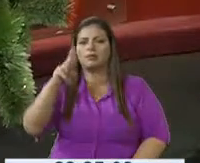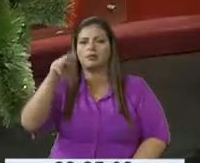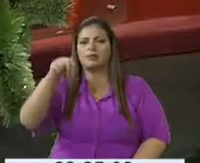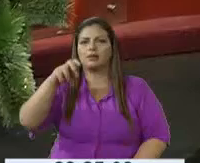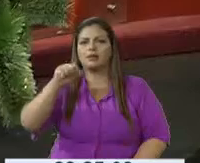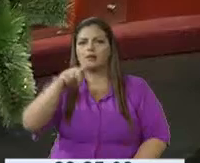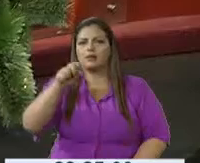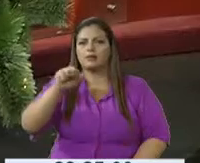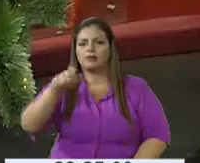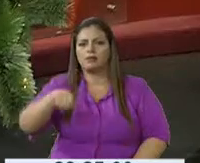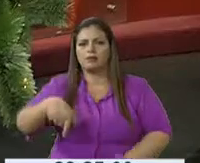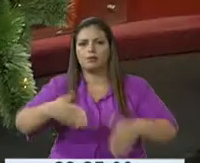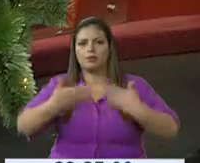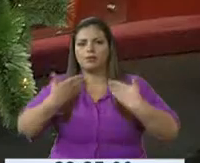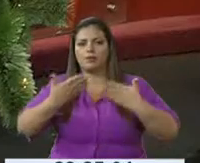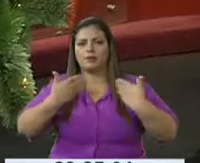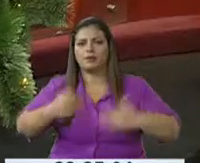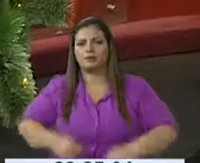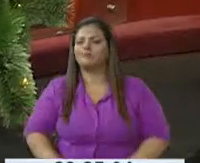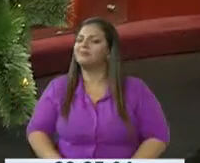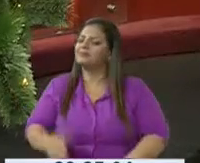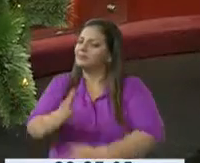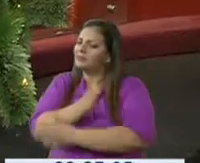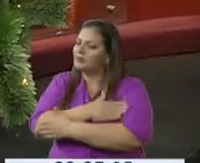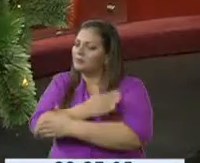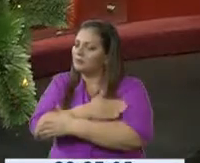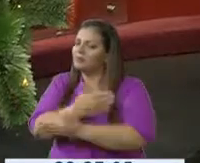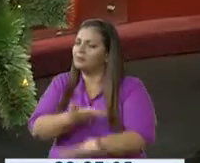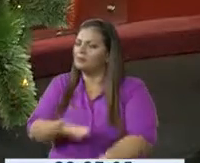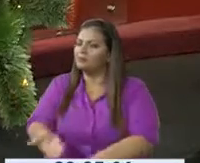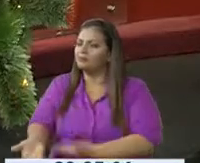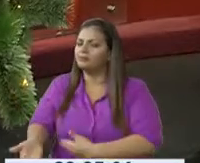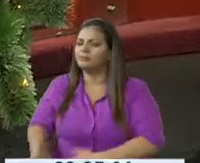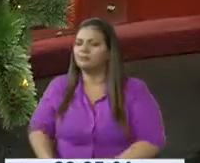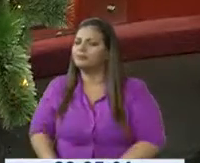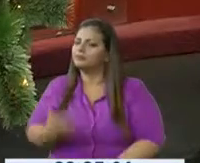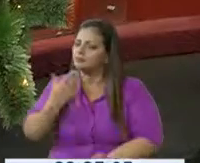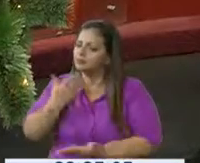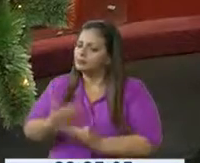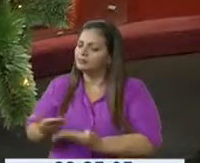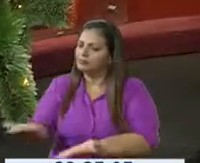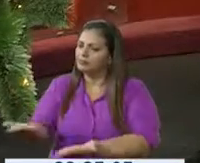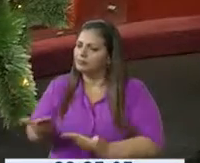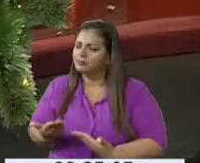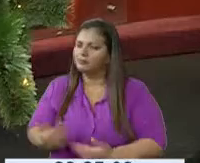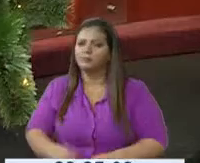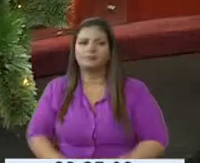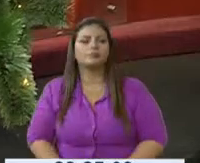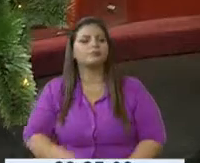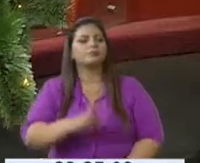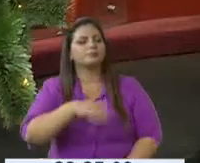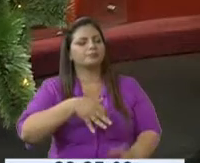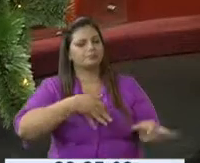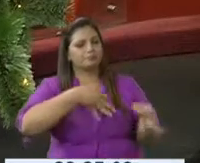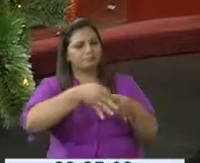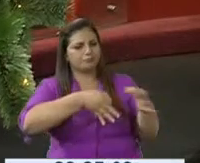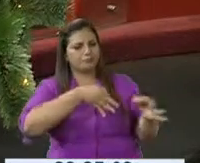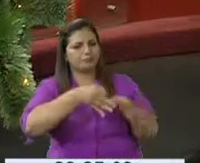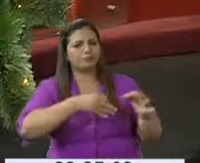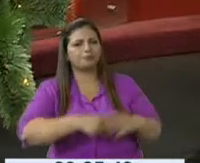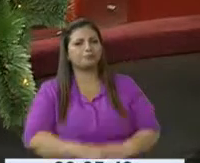entero. Doctor, buenos días, bienvenido. Muchísimas gracias. Gracias por venir. Gracias. Doctor, ¿qué es la quemadura? Mira, las